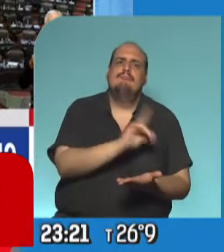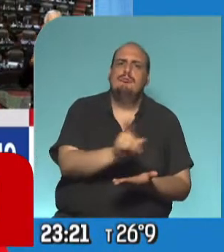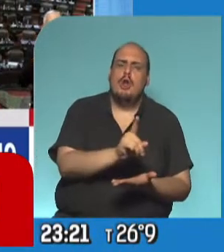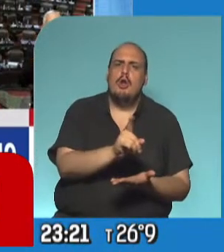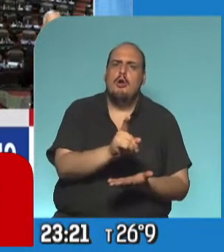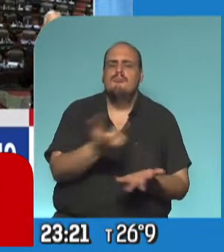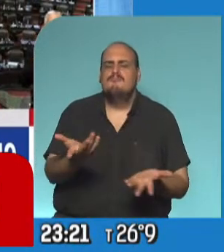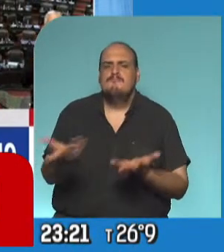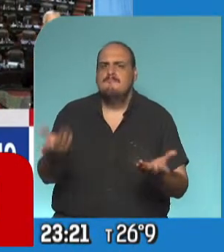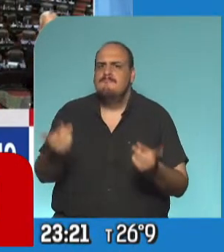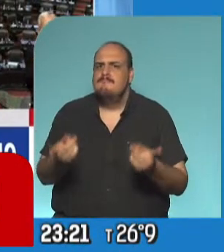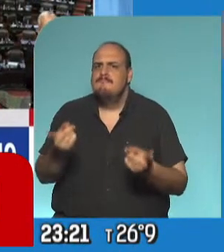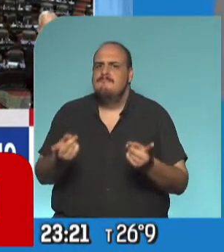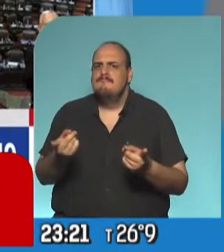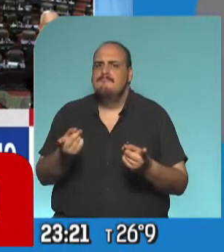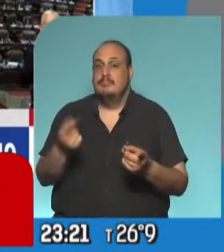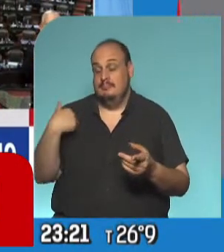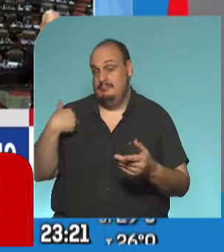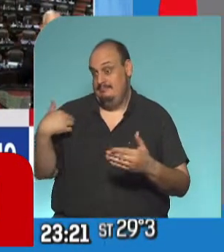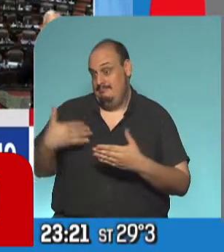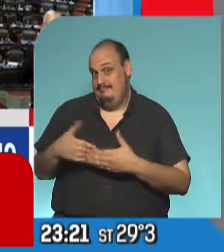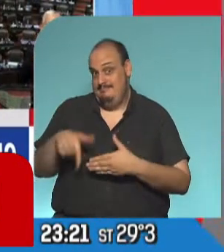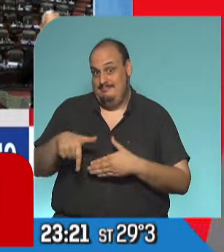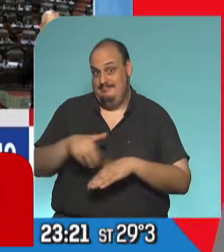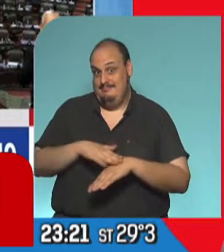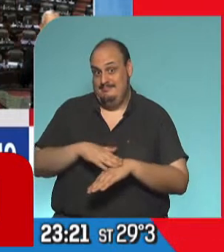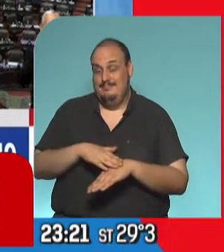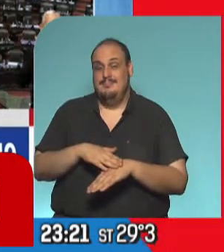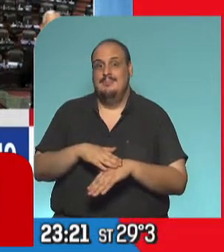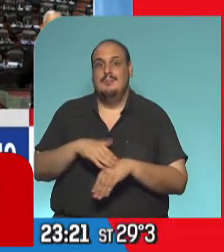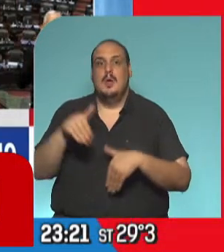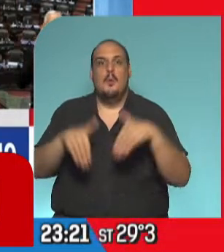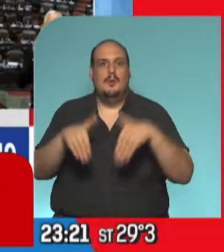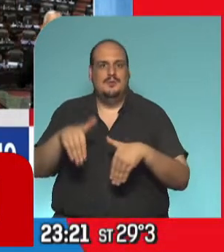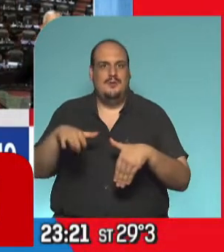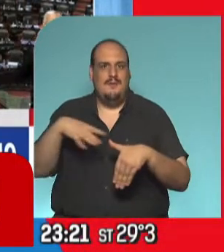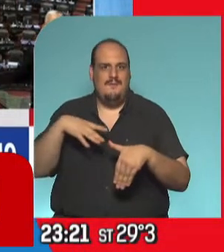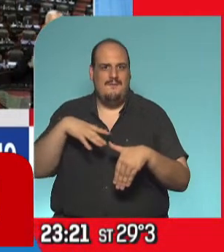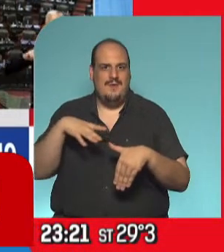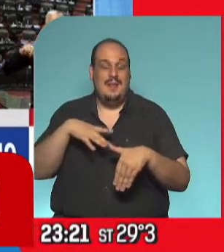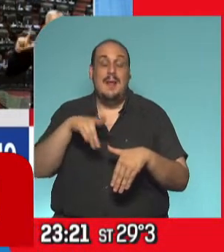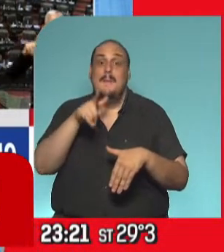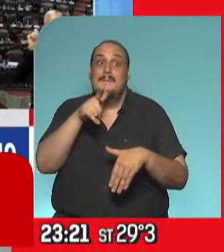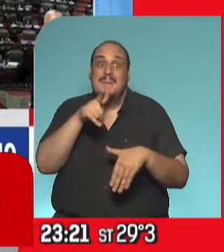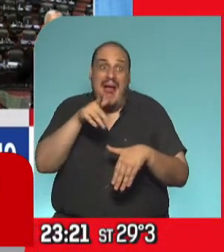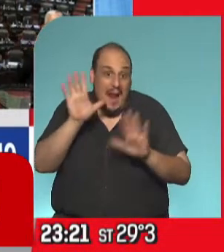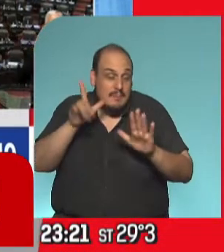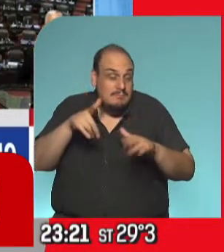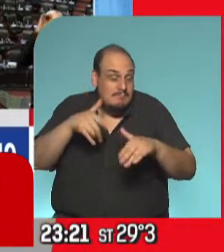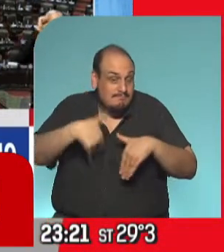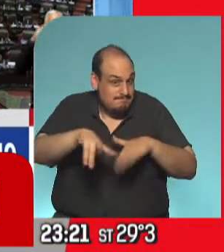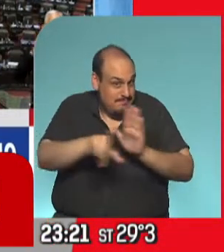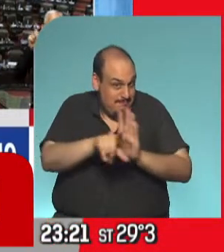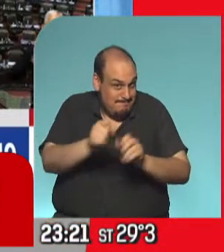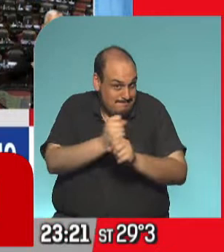del embarazo, lo cual ya a esta altura y a priori, insistimos, falta la votación, a raíz de lo que van diciendo, parece ya ser ley, hay que aguardar algunas horas